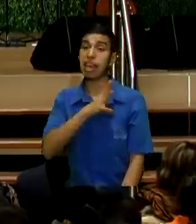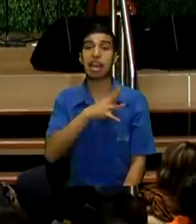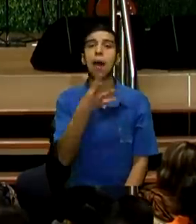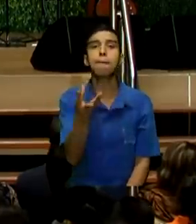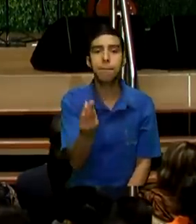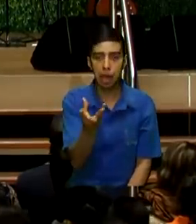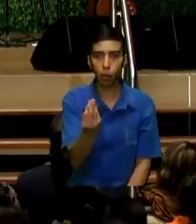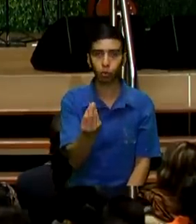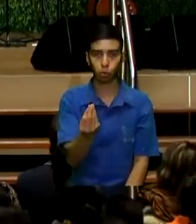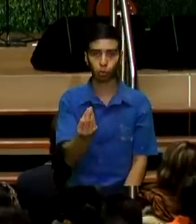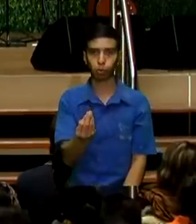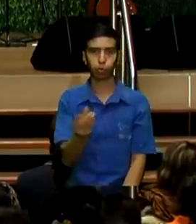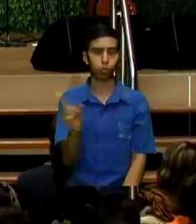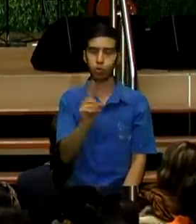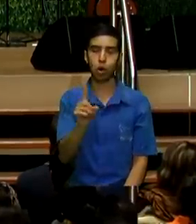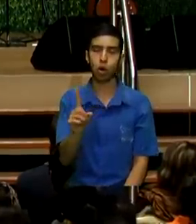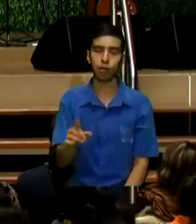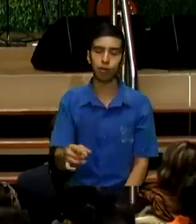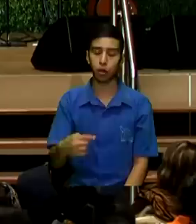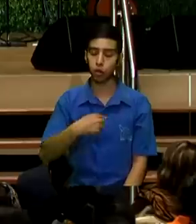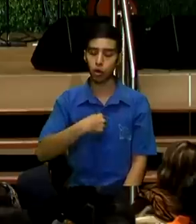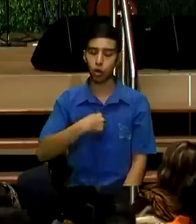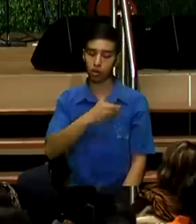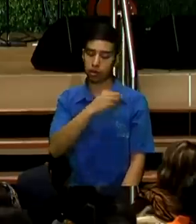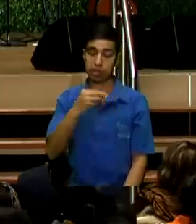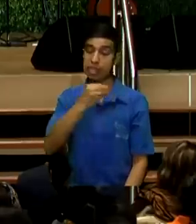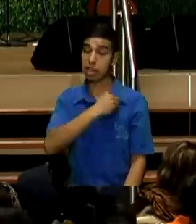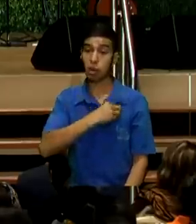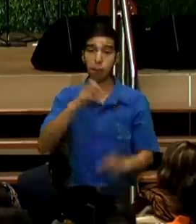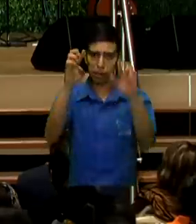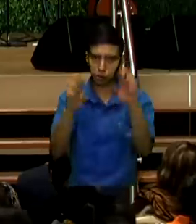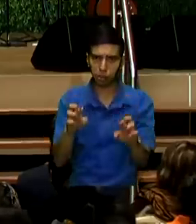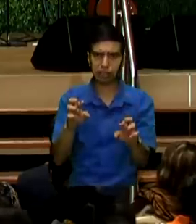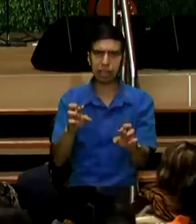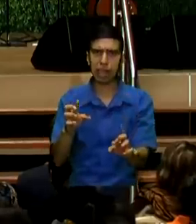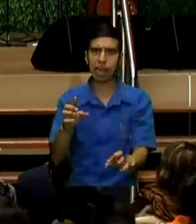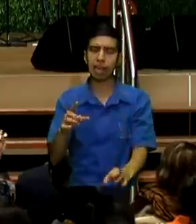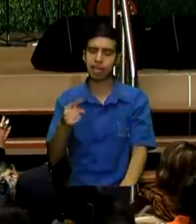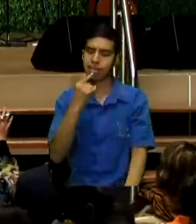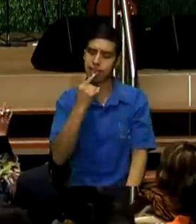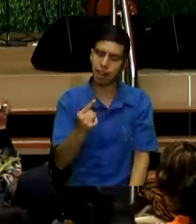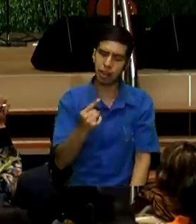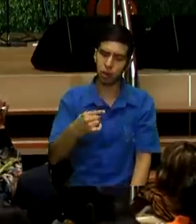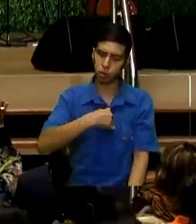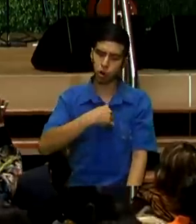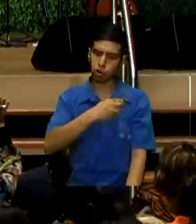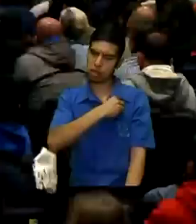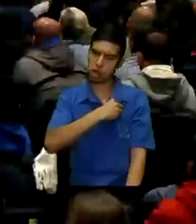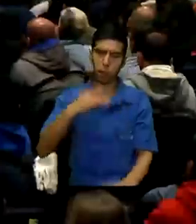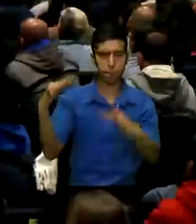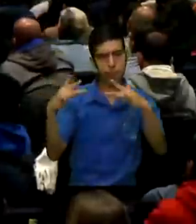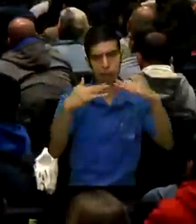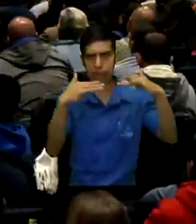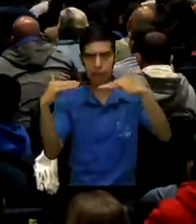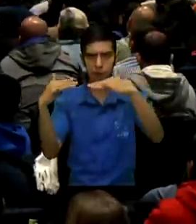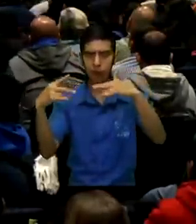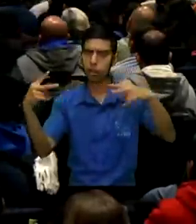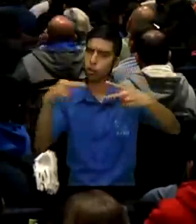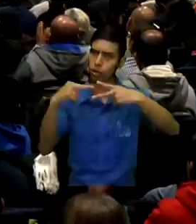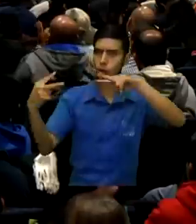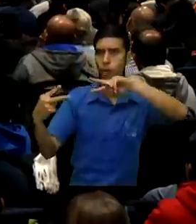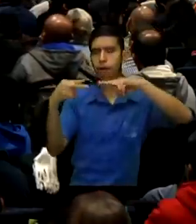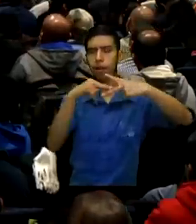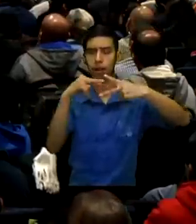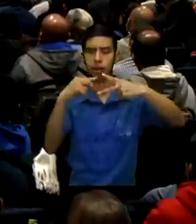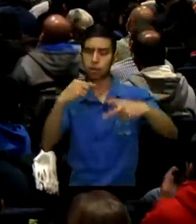Queremos cristianos que digan: no hay problema, hermano, vamos a seguir adelante. Hay tal cosa, vamos, démosle pues, vamos para adelante,